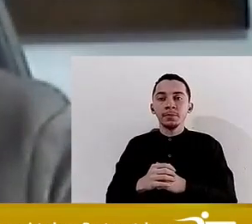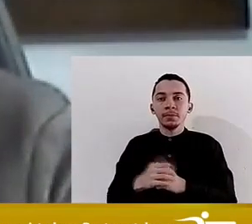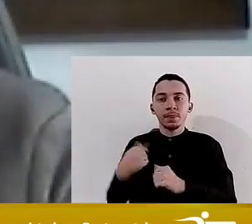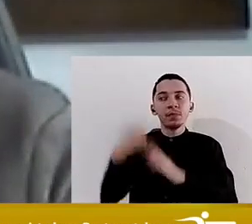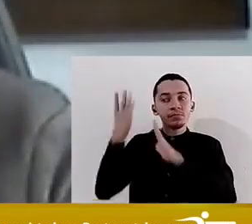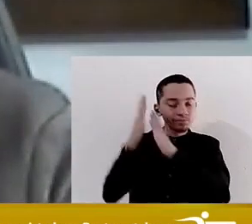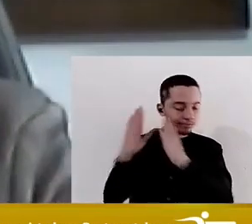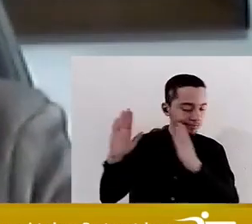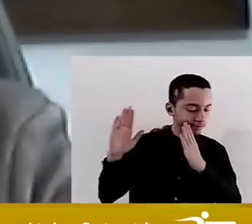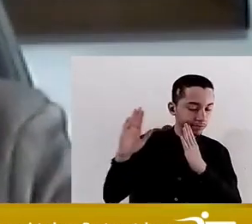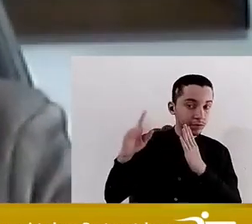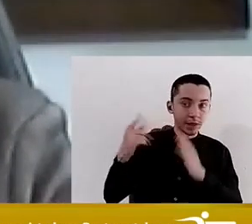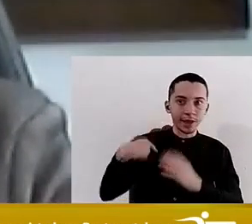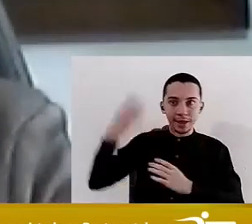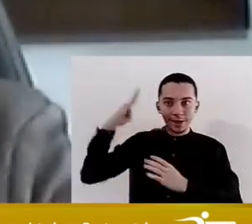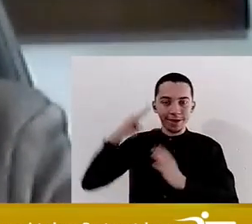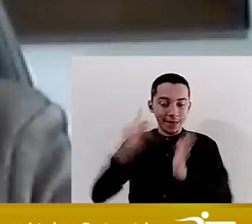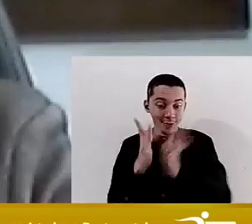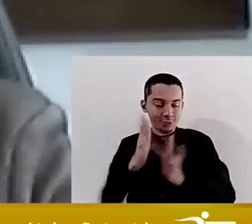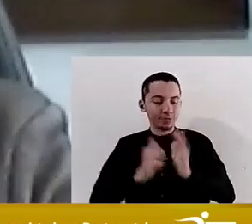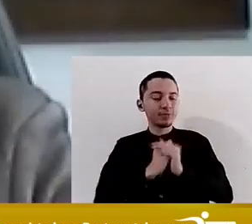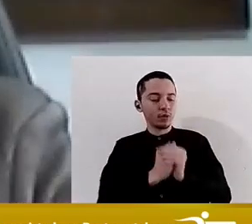descarríe.